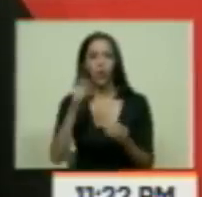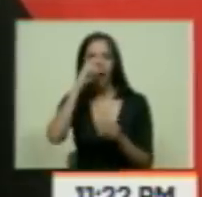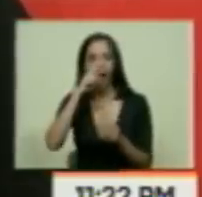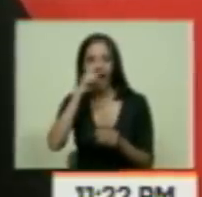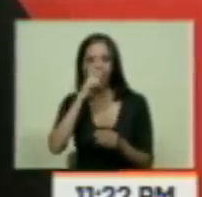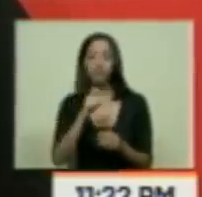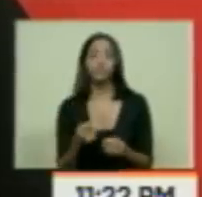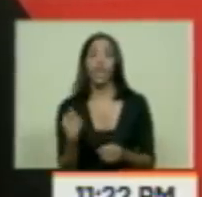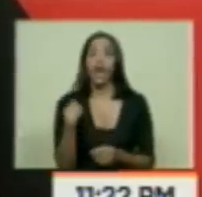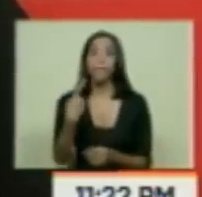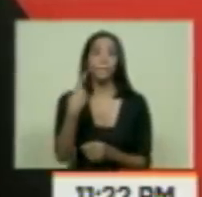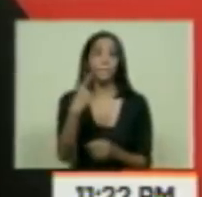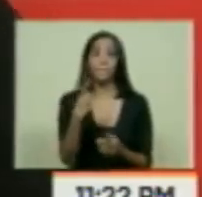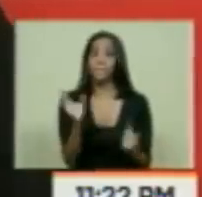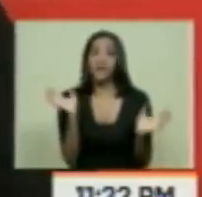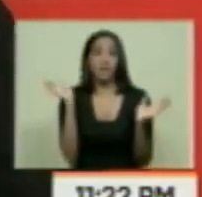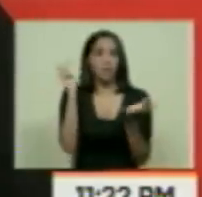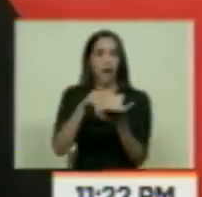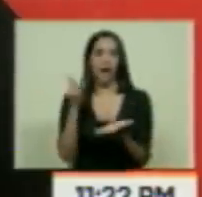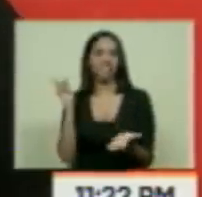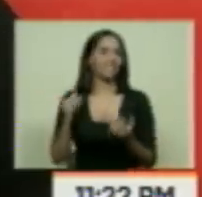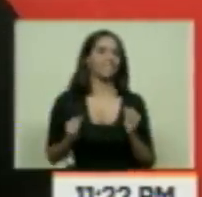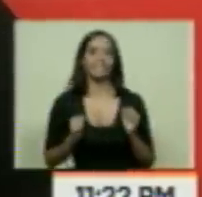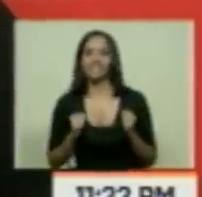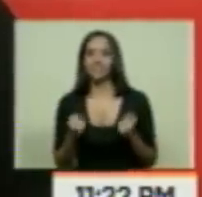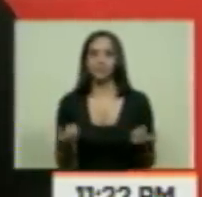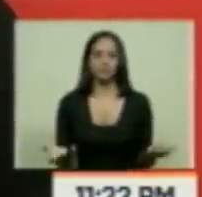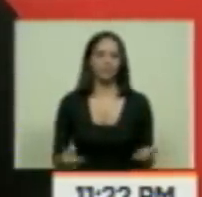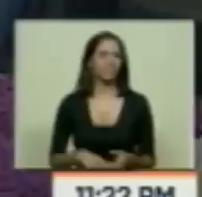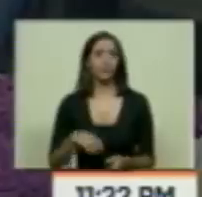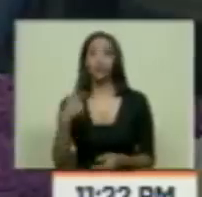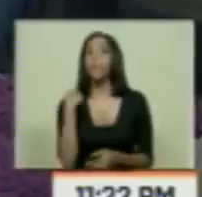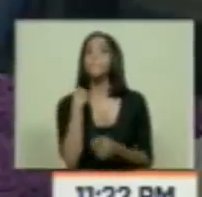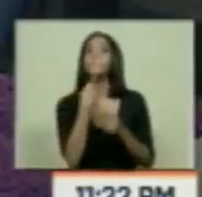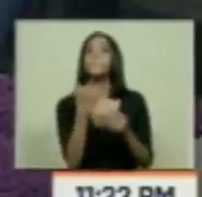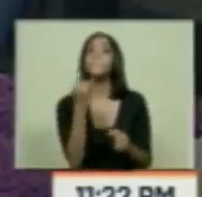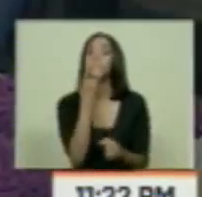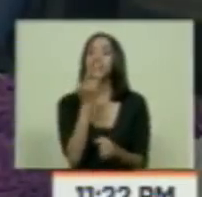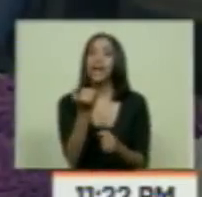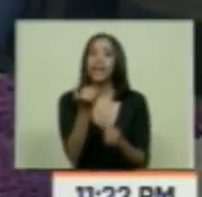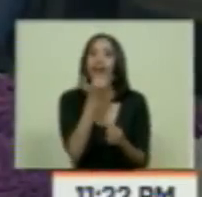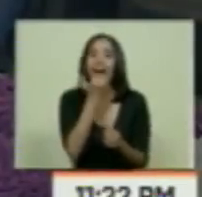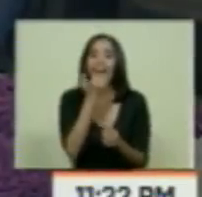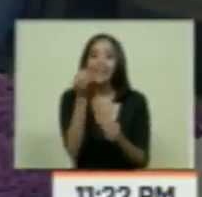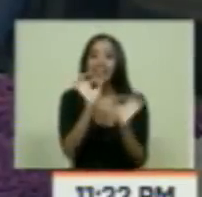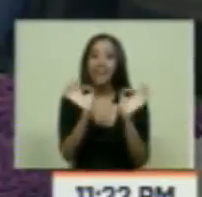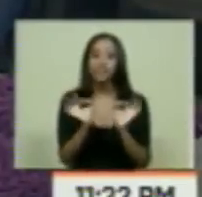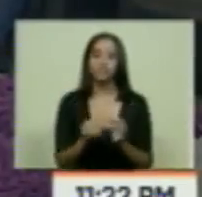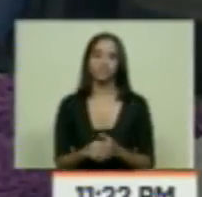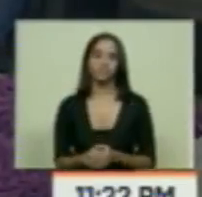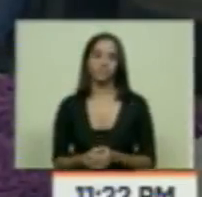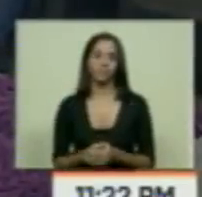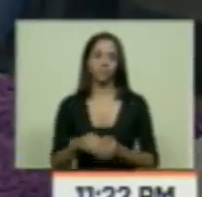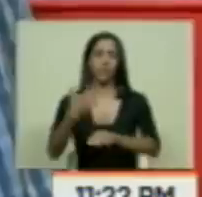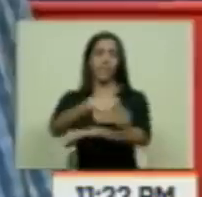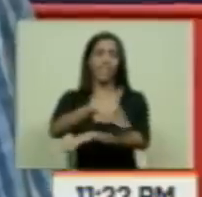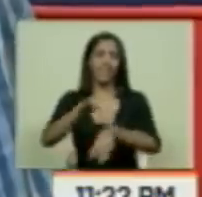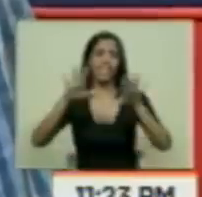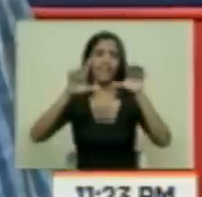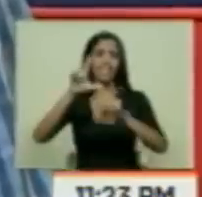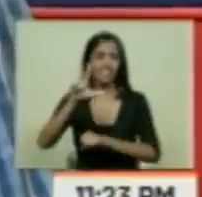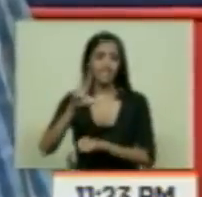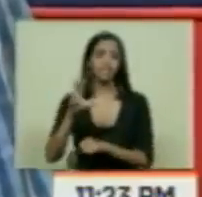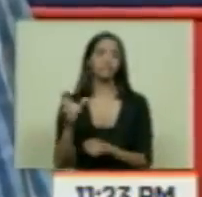era el primer chicharrón de la parrilla, ¿vale? Yo te digo algo, yo con Calle 13, lo que es Calle 13 y el